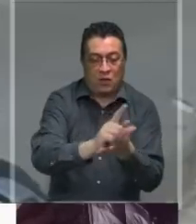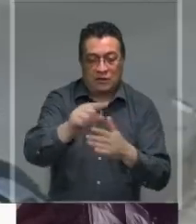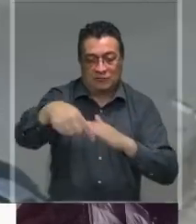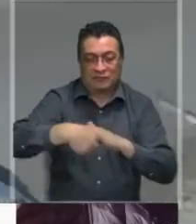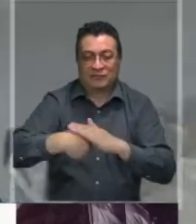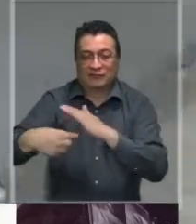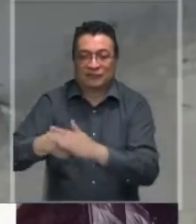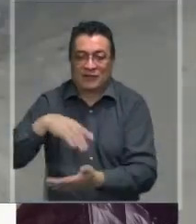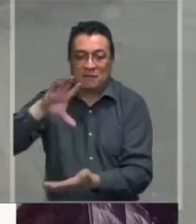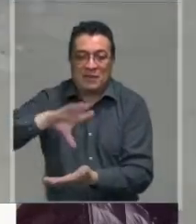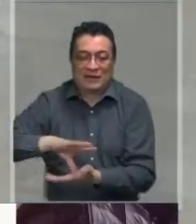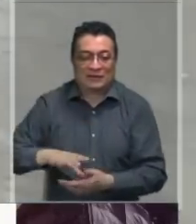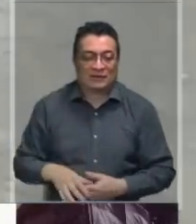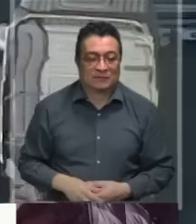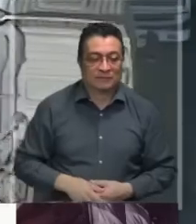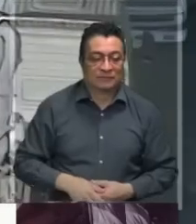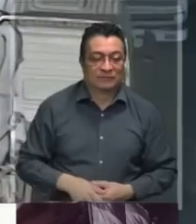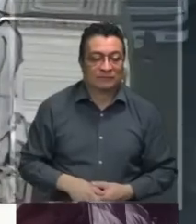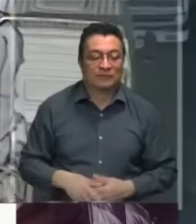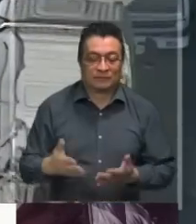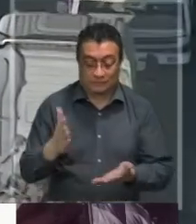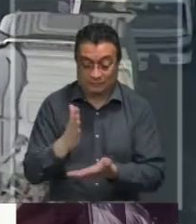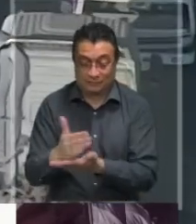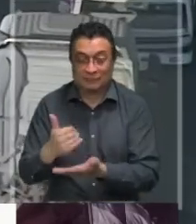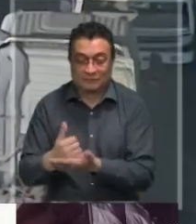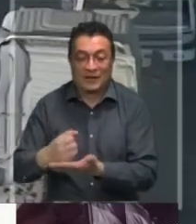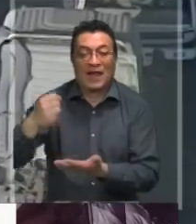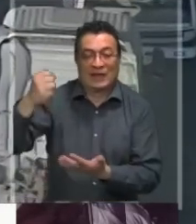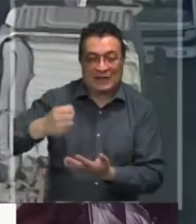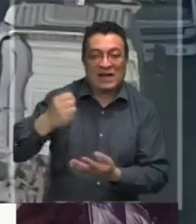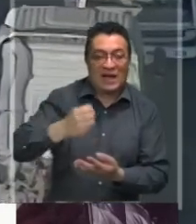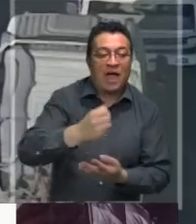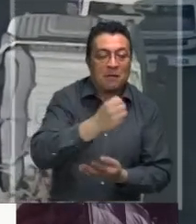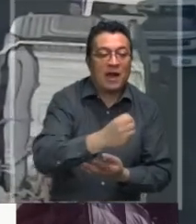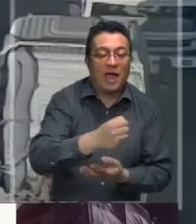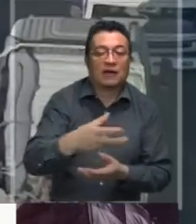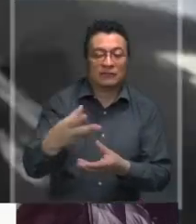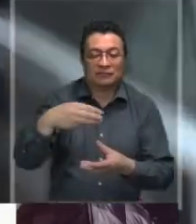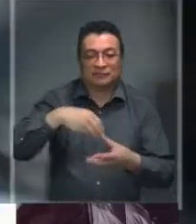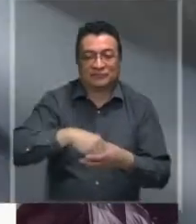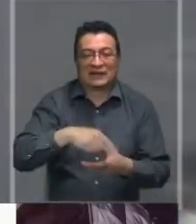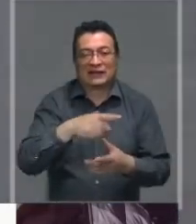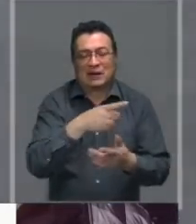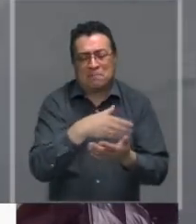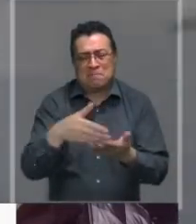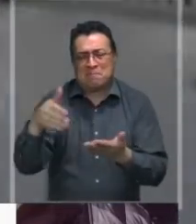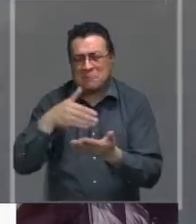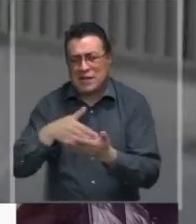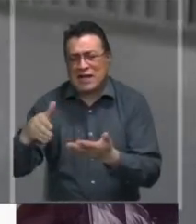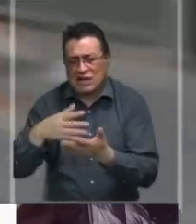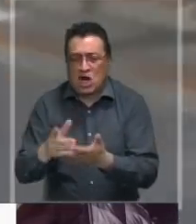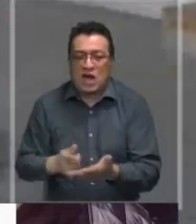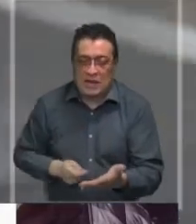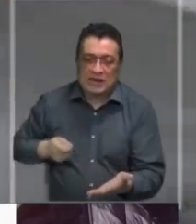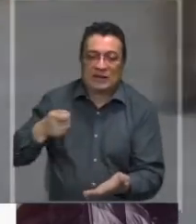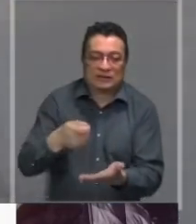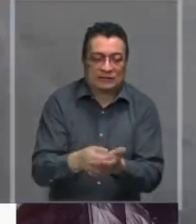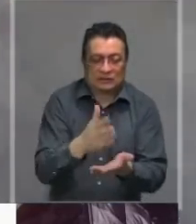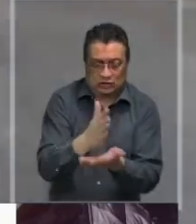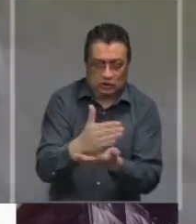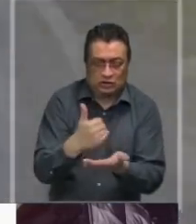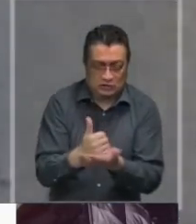país. Se trata de operaciones criminales que involucran cientos de millones en financiamiento,